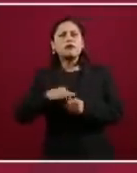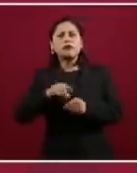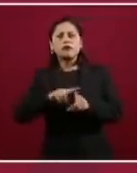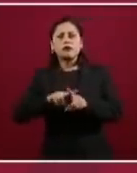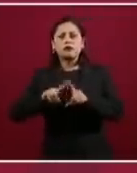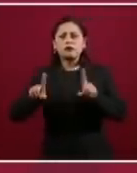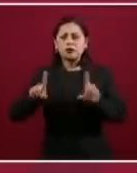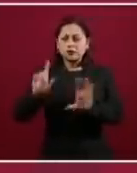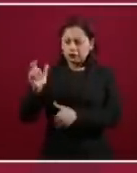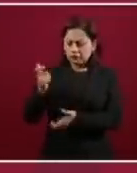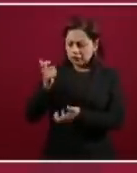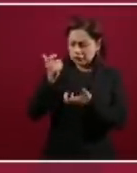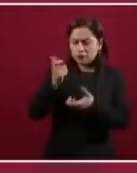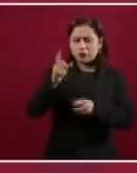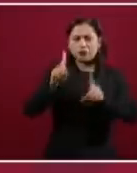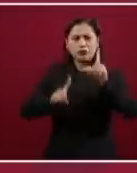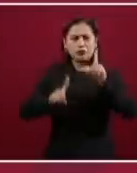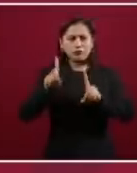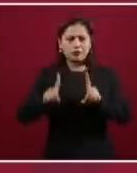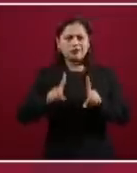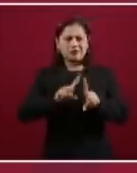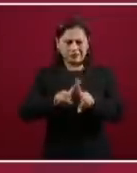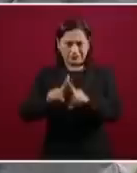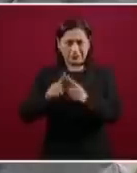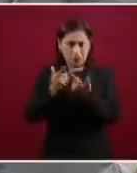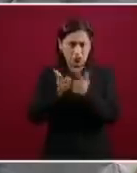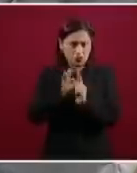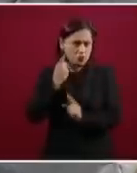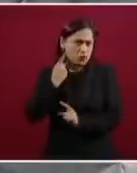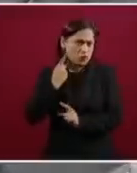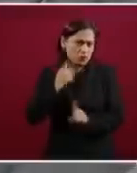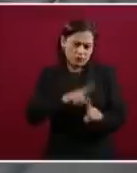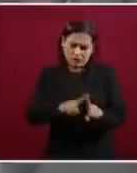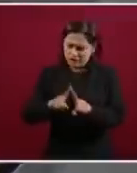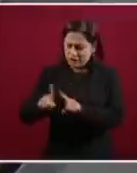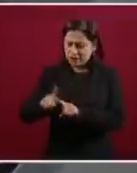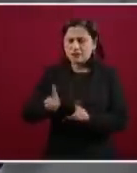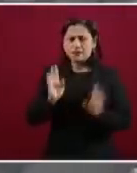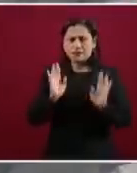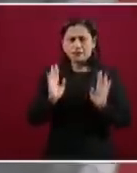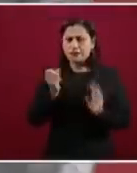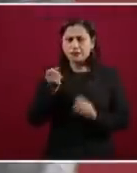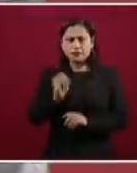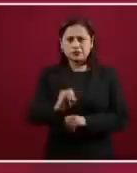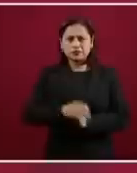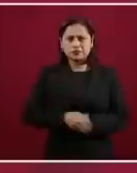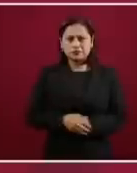por el presupuesto, de todos los partidos. ¿Cómo le hacían?